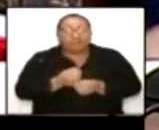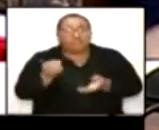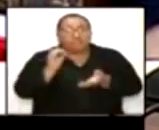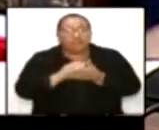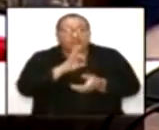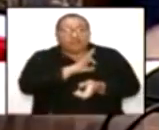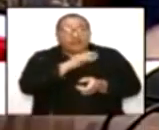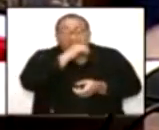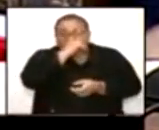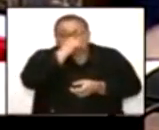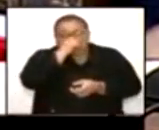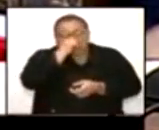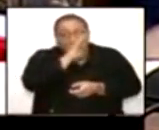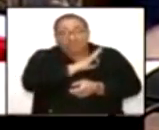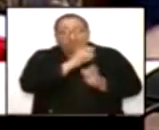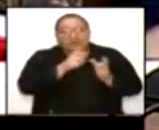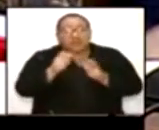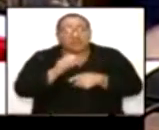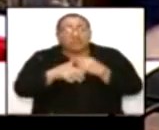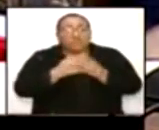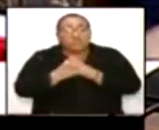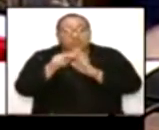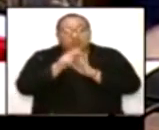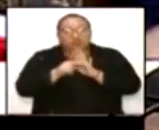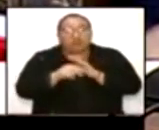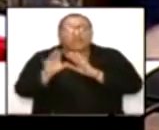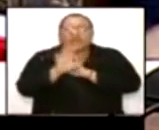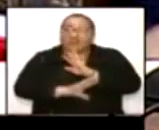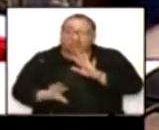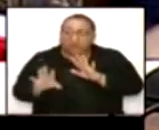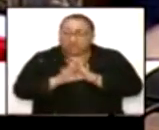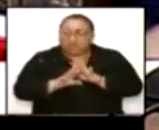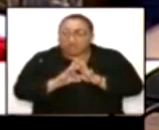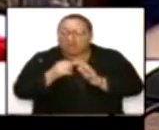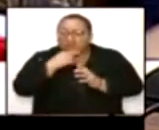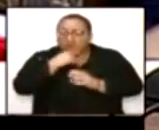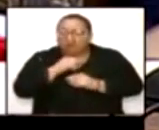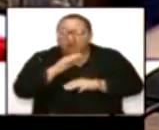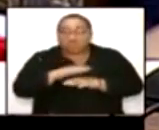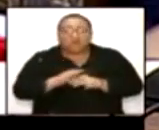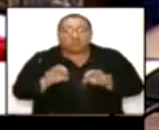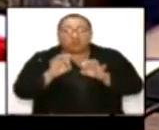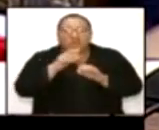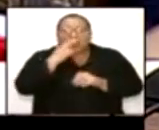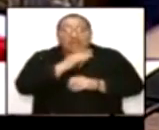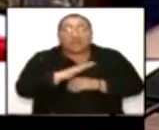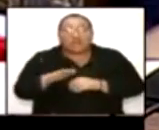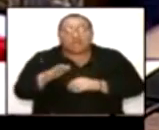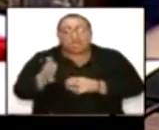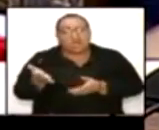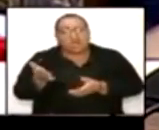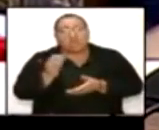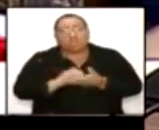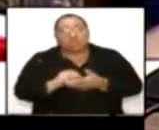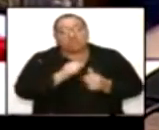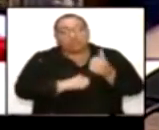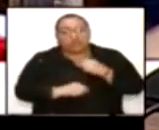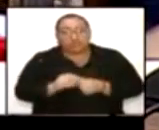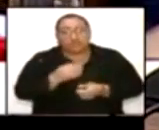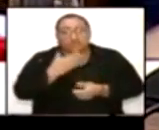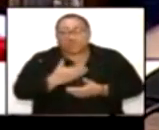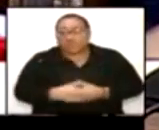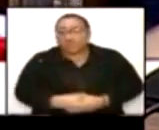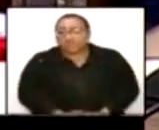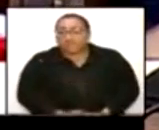de fiscalización para que se cumplan todas las normas que hoy están vigentes y que deben proteger a las mujeres y sobre todo a las niñas que en este país son las principales víctimas de la